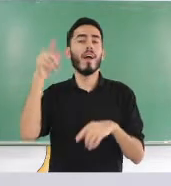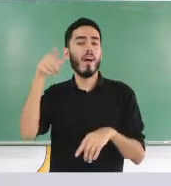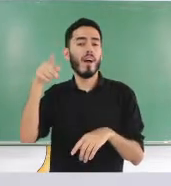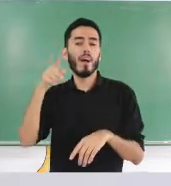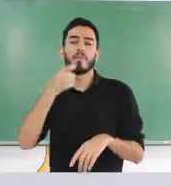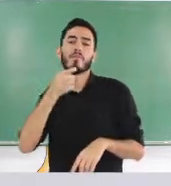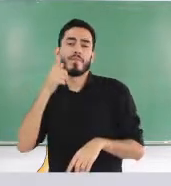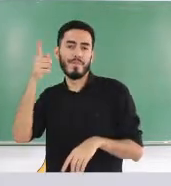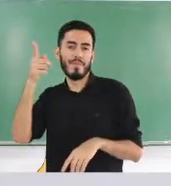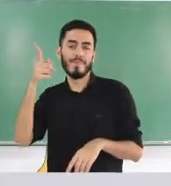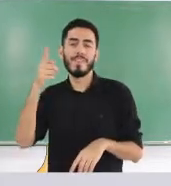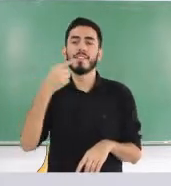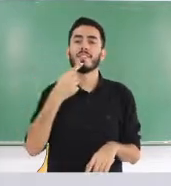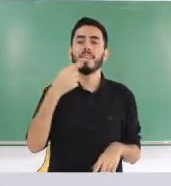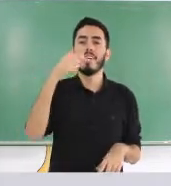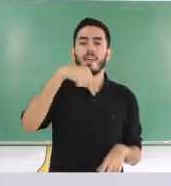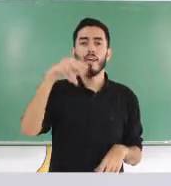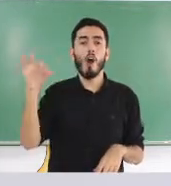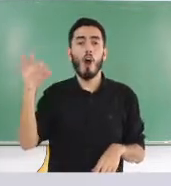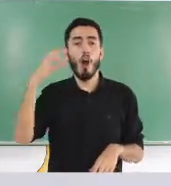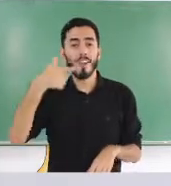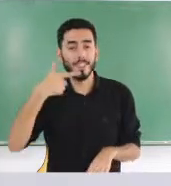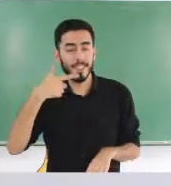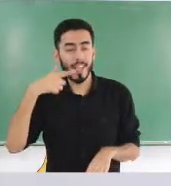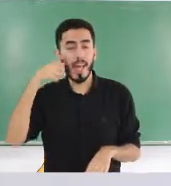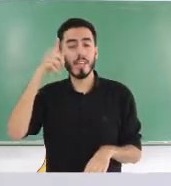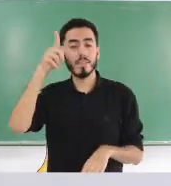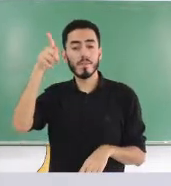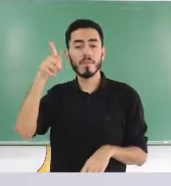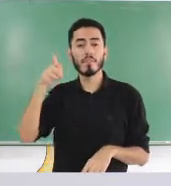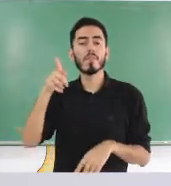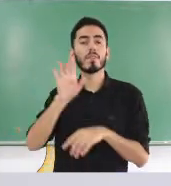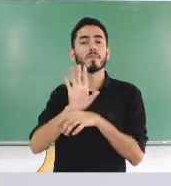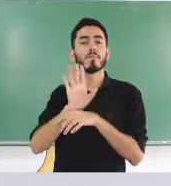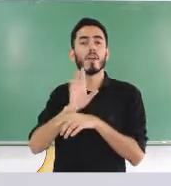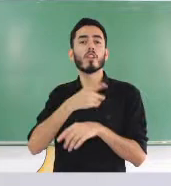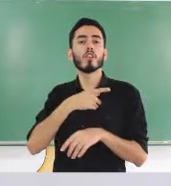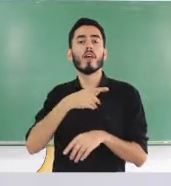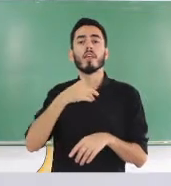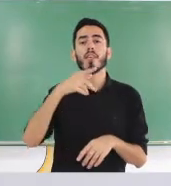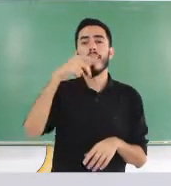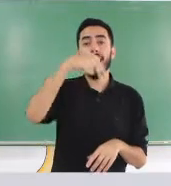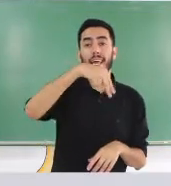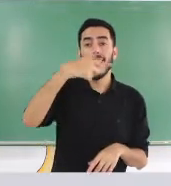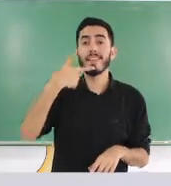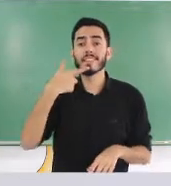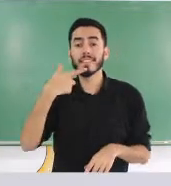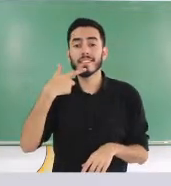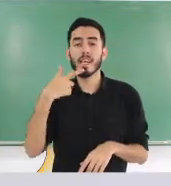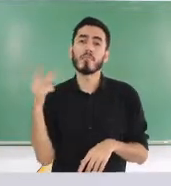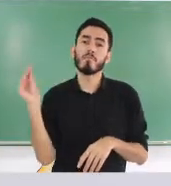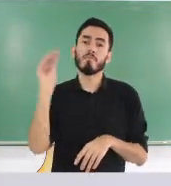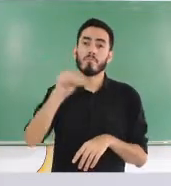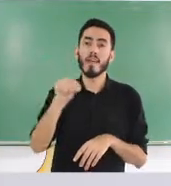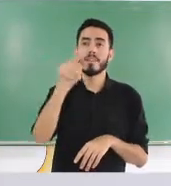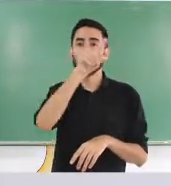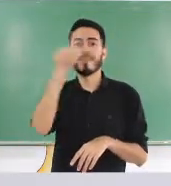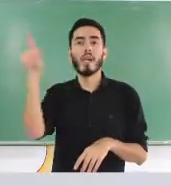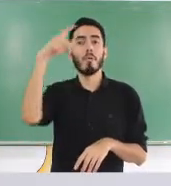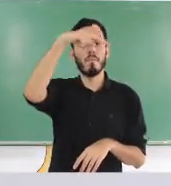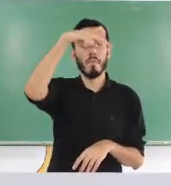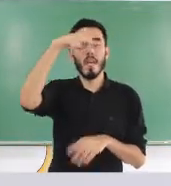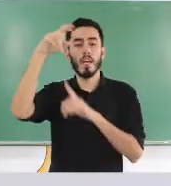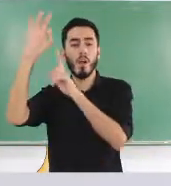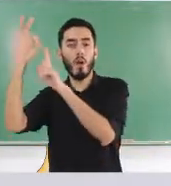NOS, en este caso, trazamos una recta paralela a NS, que sería PQ, y ahí nos queda